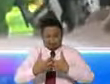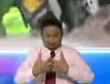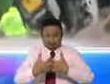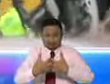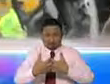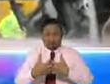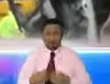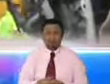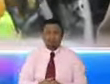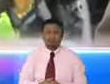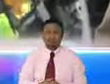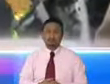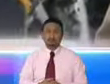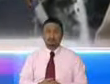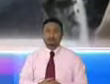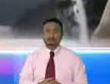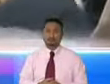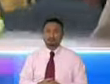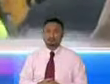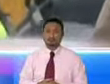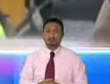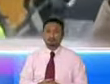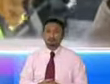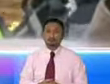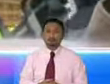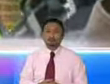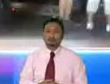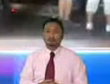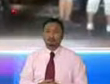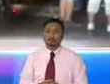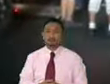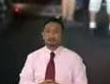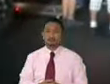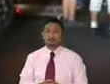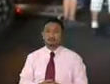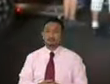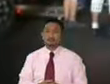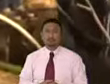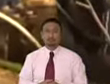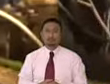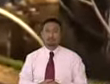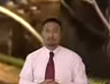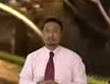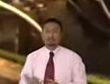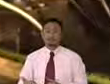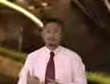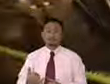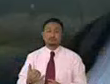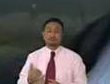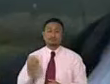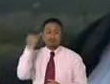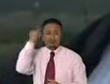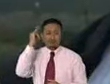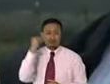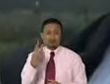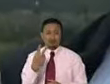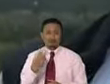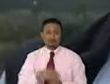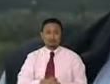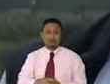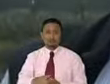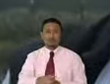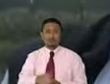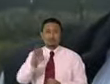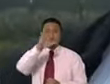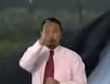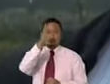poco de tiempo más sacarlos, descarcelar a la víctima. En torno al accidente existen dos versiones. La volqueta ha estado estacionada, estaba